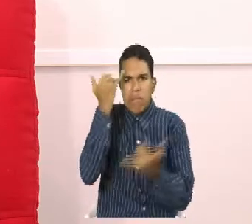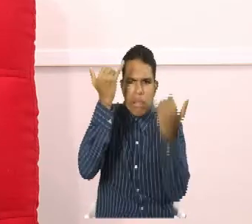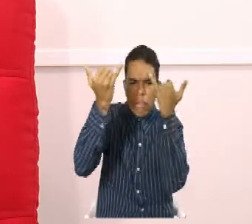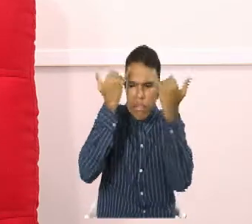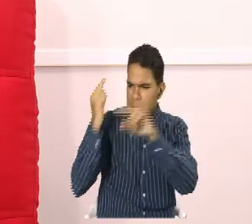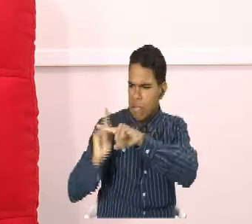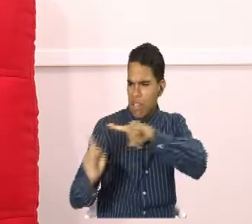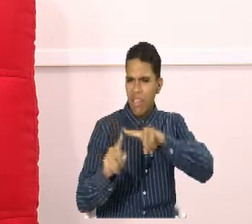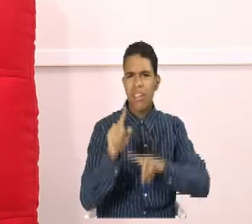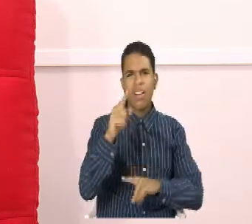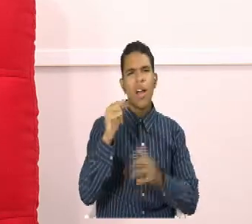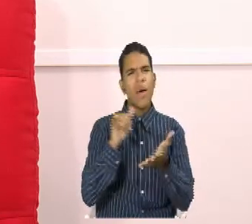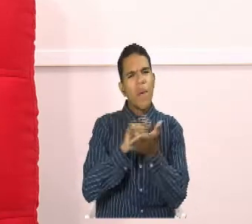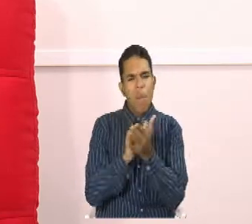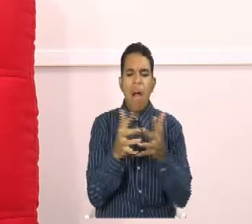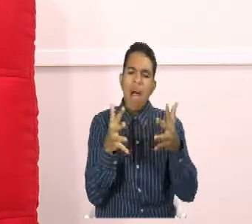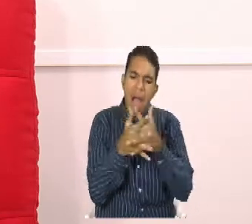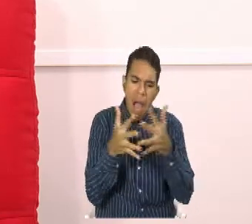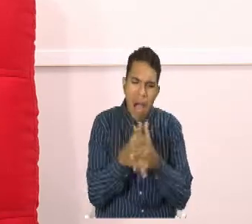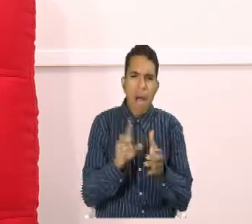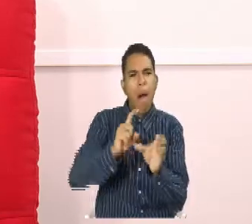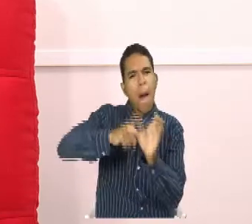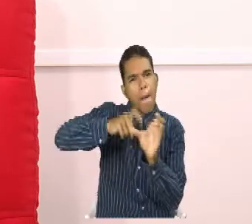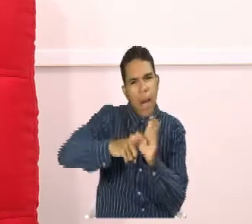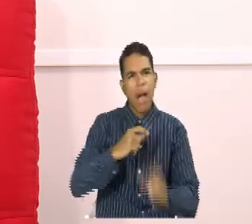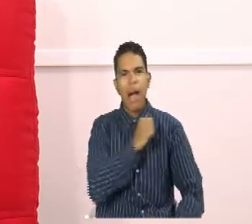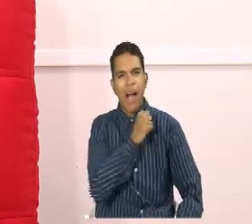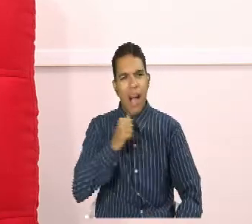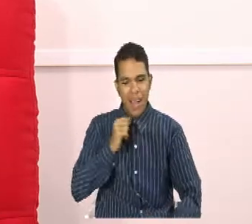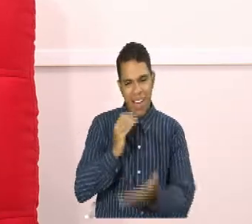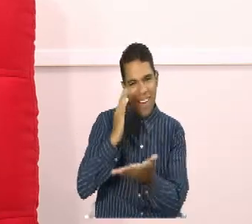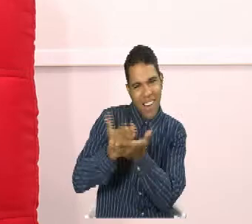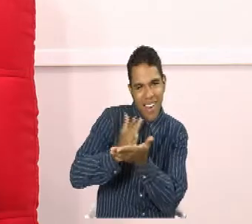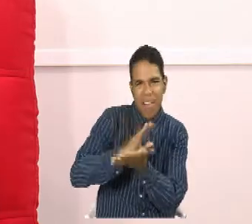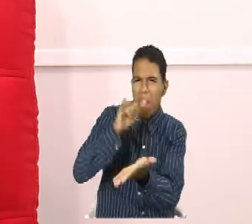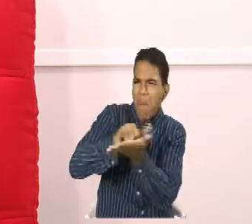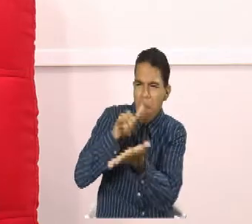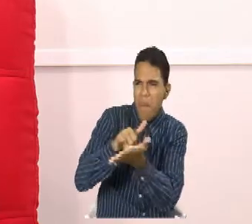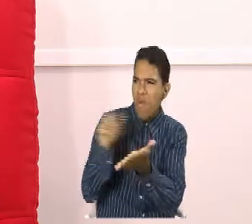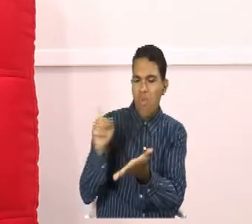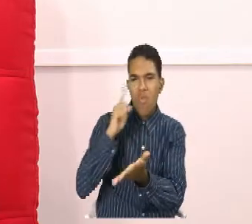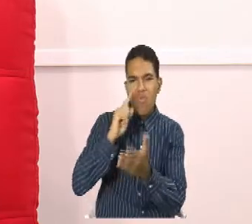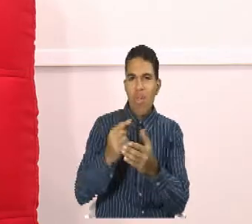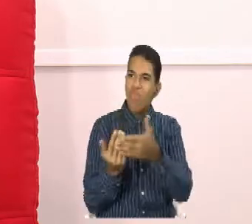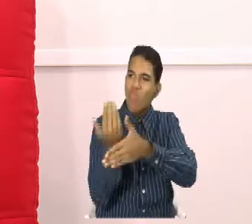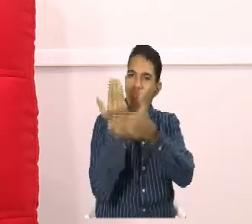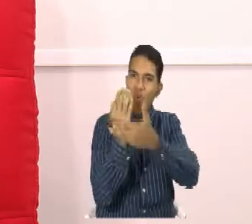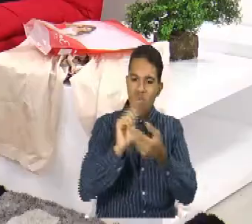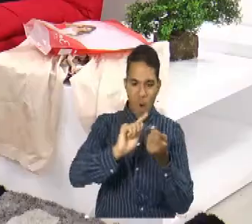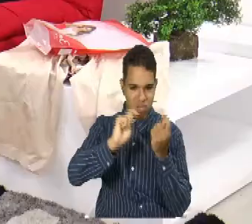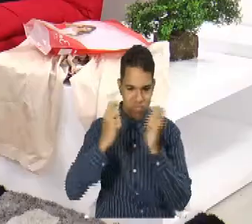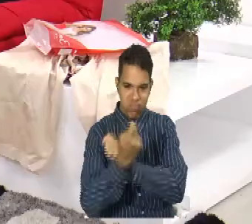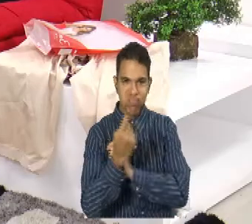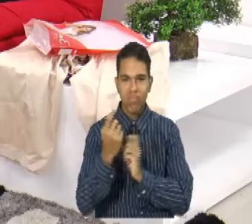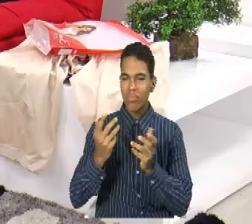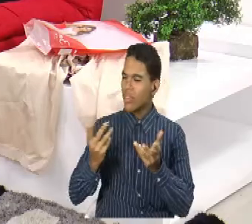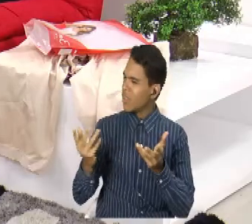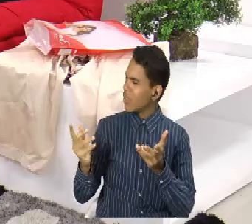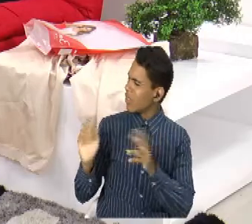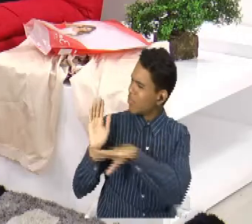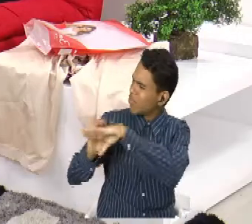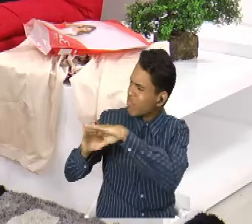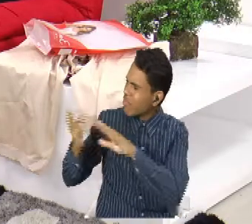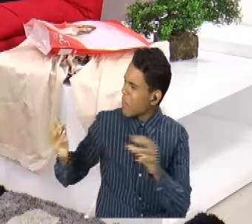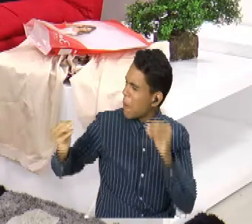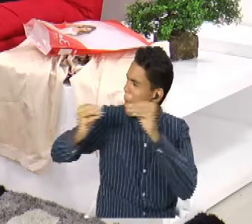el arroz, la papa y la yuca de siempre y innoven en su cocina. Bueno, Magda, ¿qué otras recomendaciones podemos hacerles a las personas